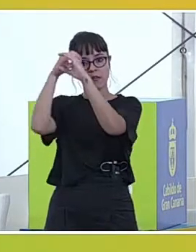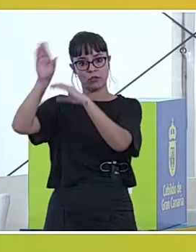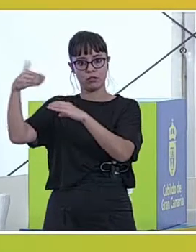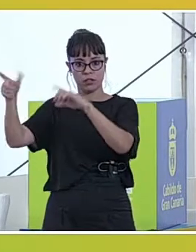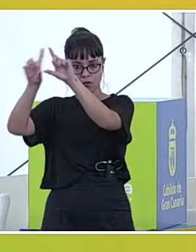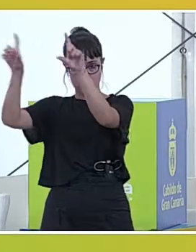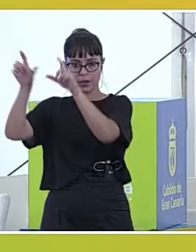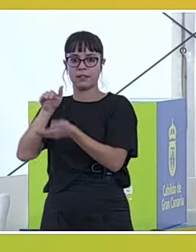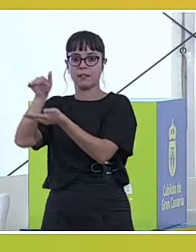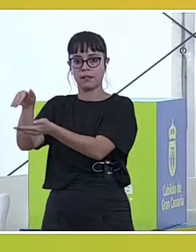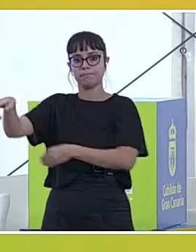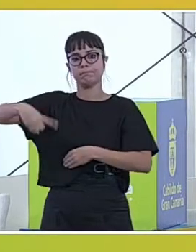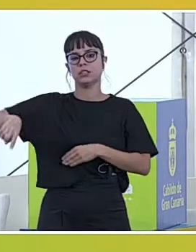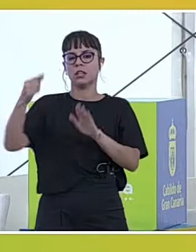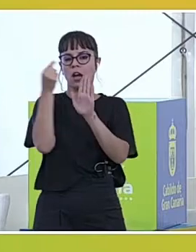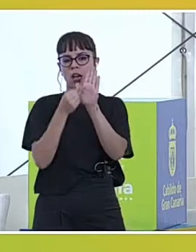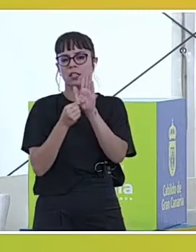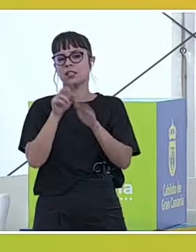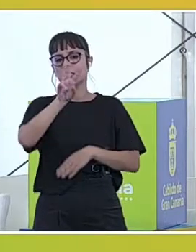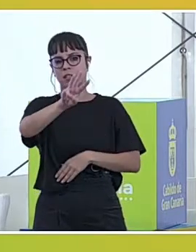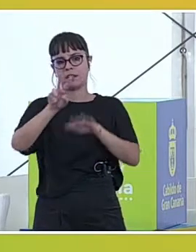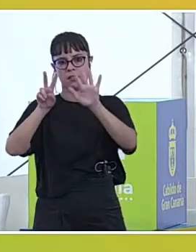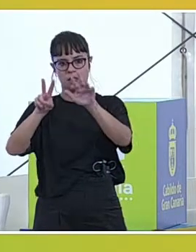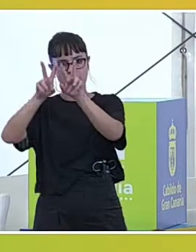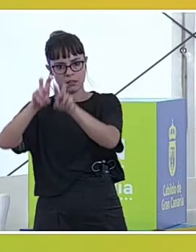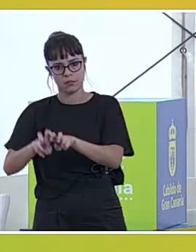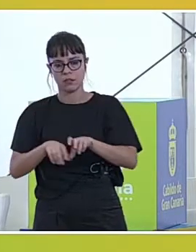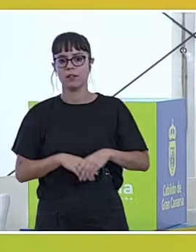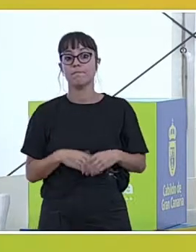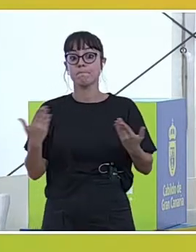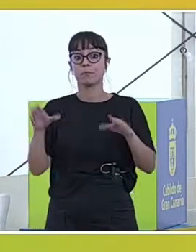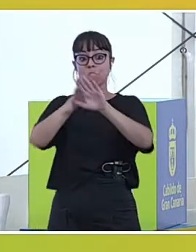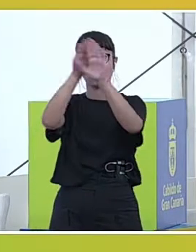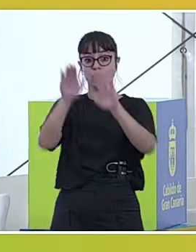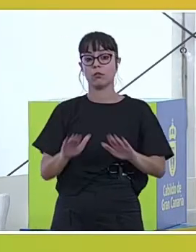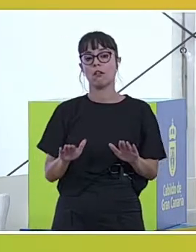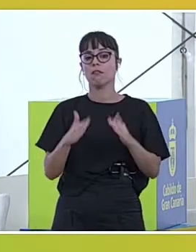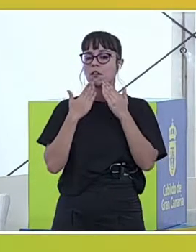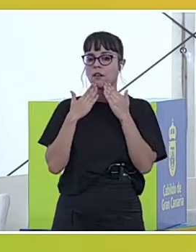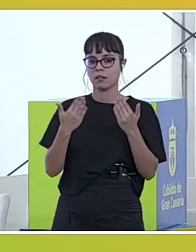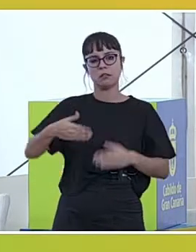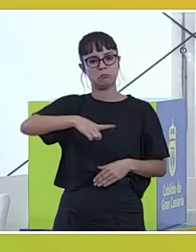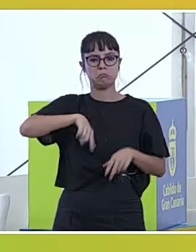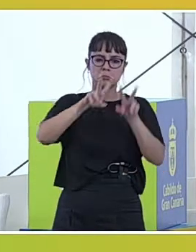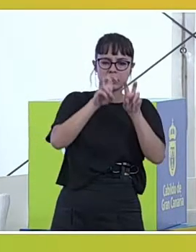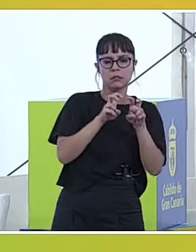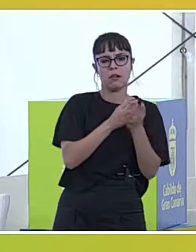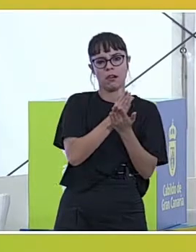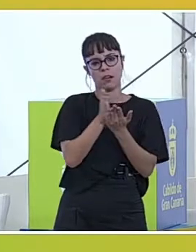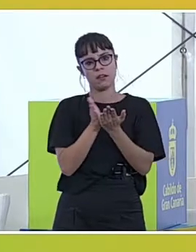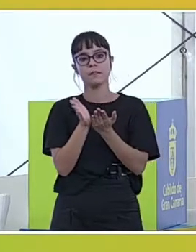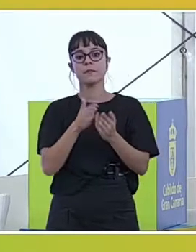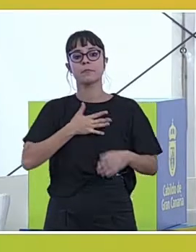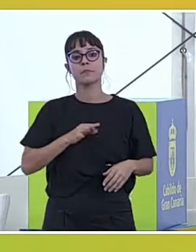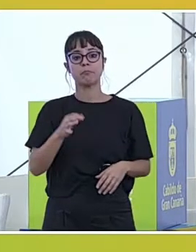37 parámetros físico-químicos. Esos resultados pues, nos permiten evaluar diferentes estudios para obtener ya